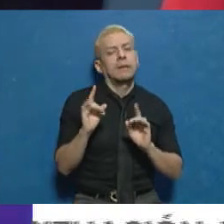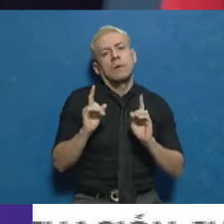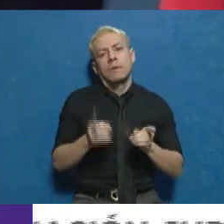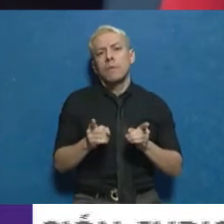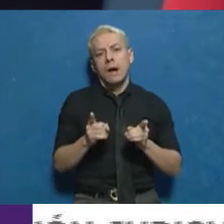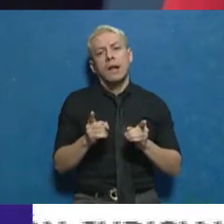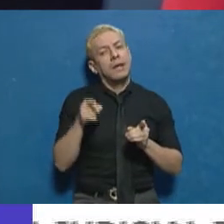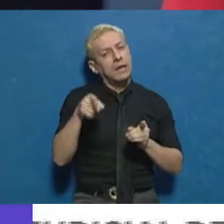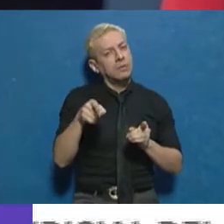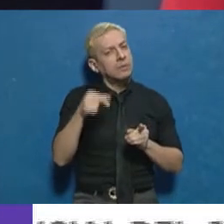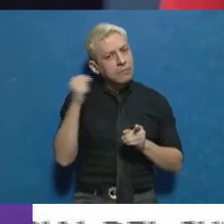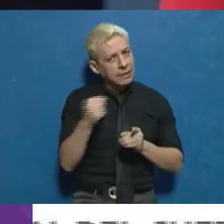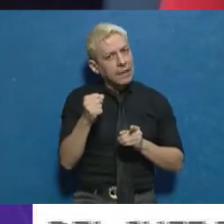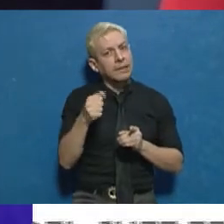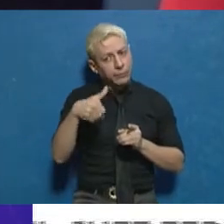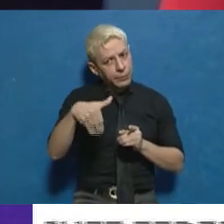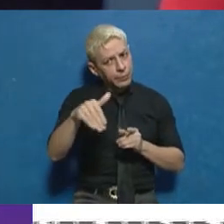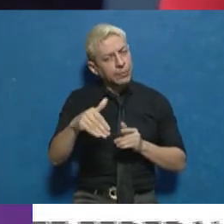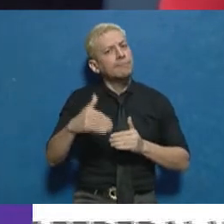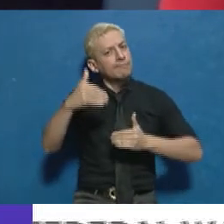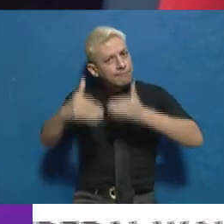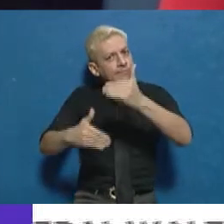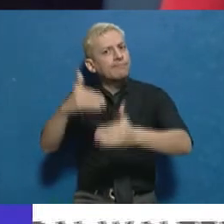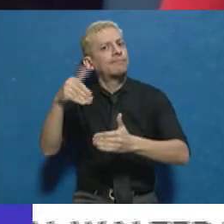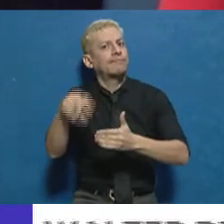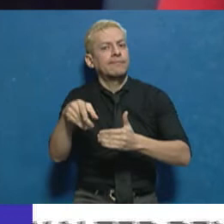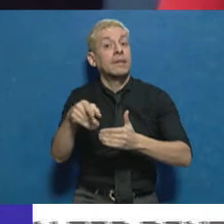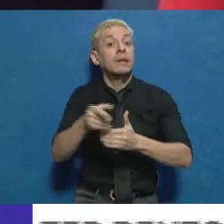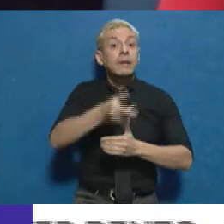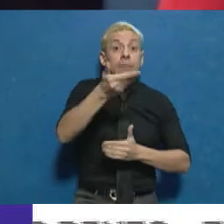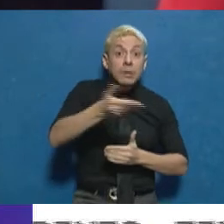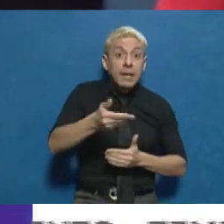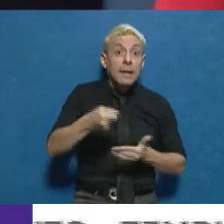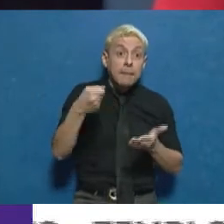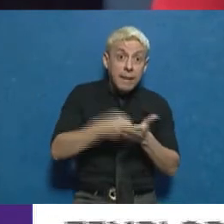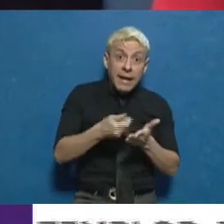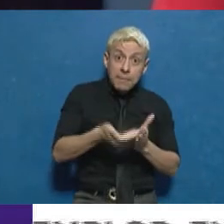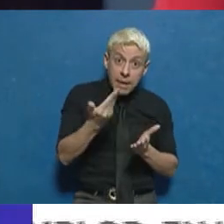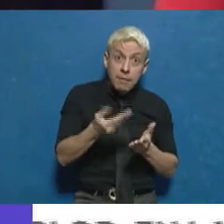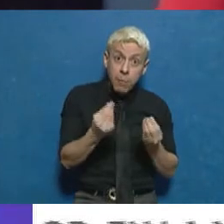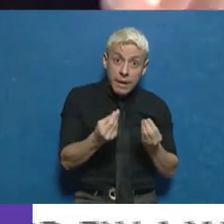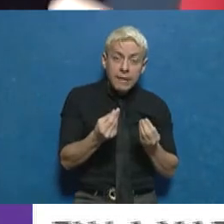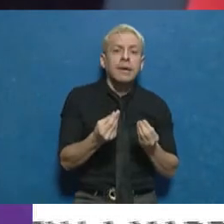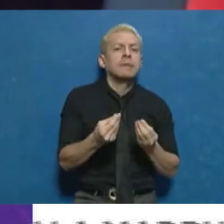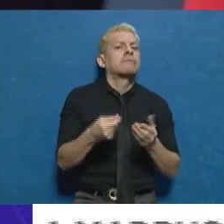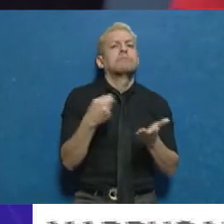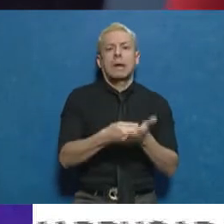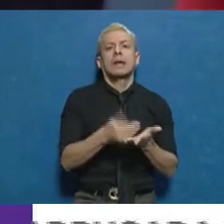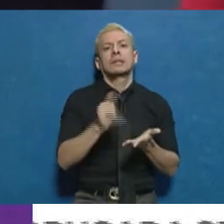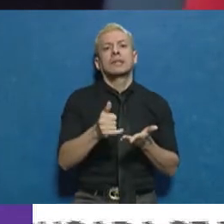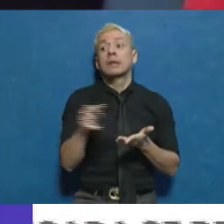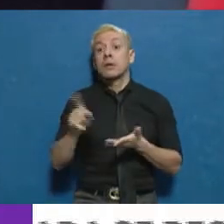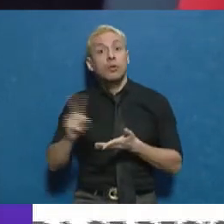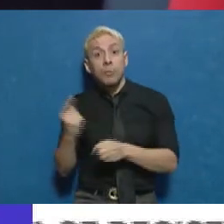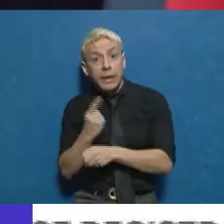es el paso que debemos dar en adelante, ¿no? Que quienes puedan pagar la totalidad de la tarifa la paguen, y los que